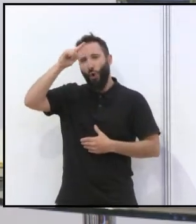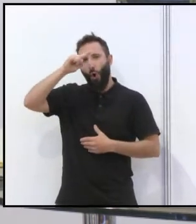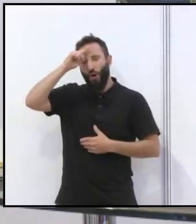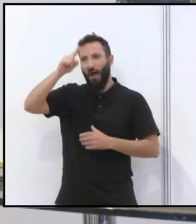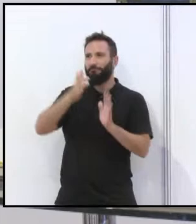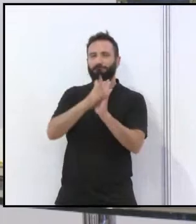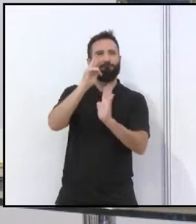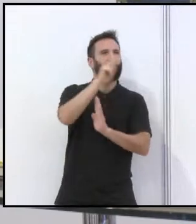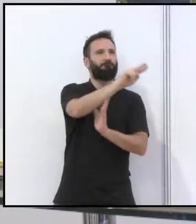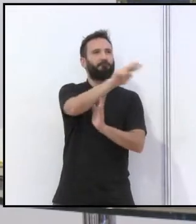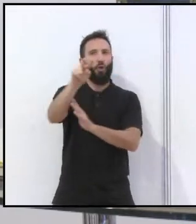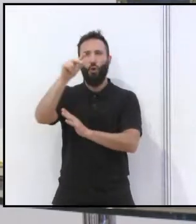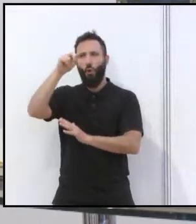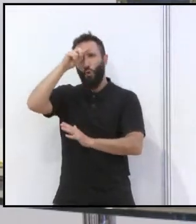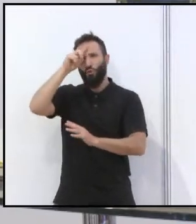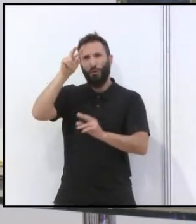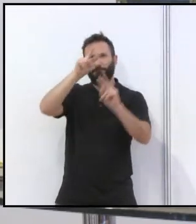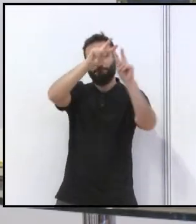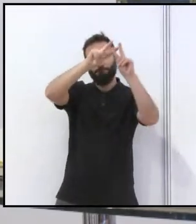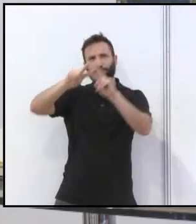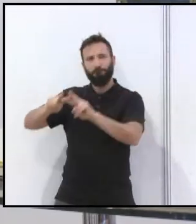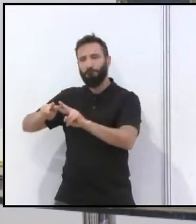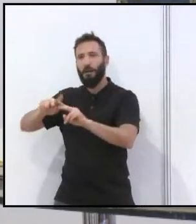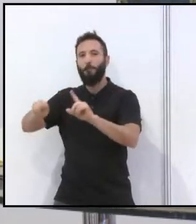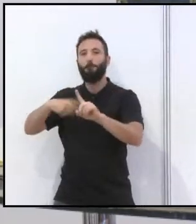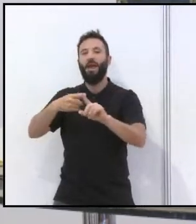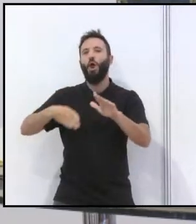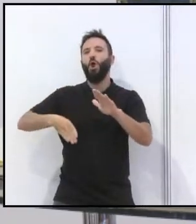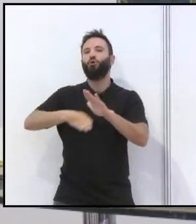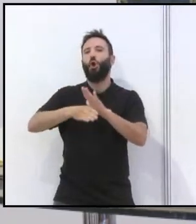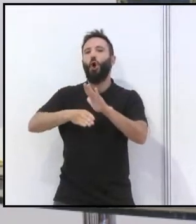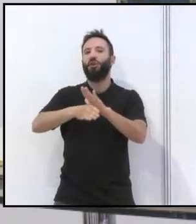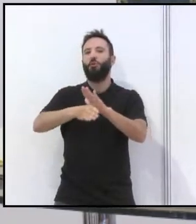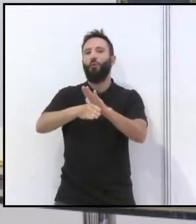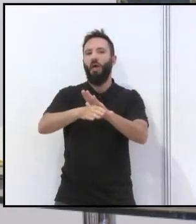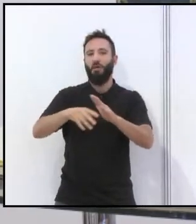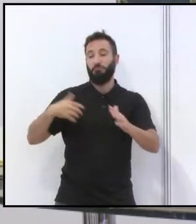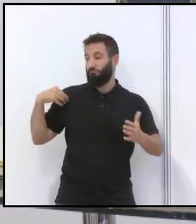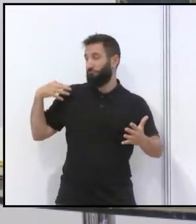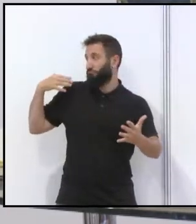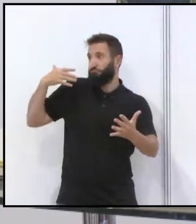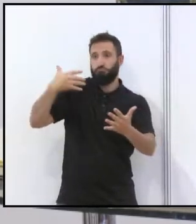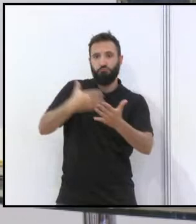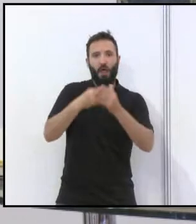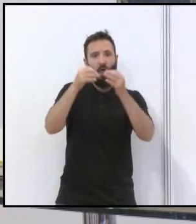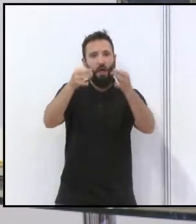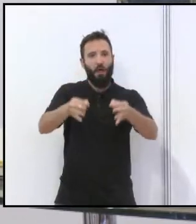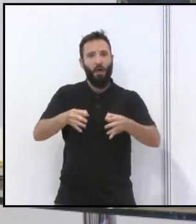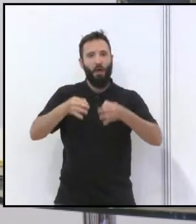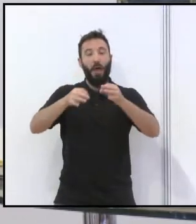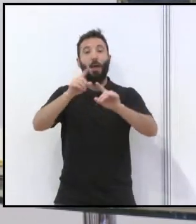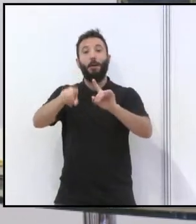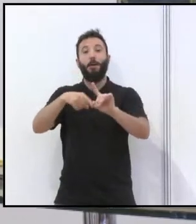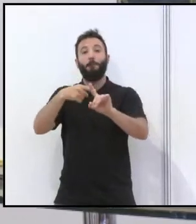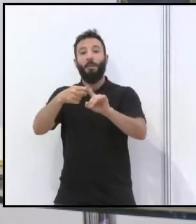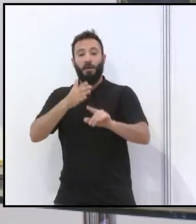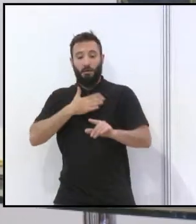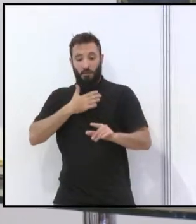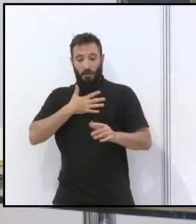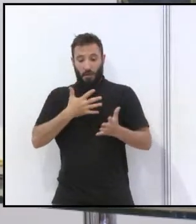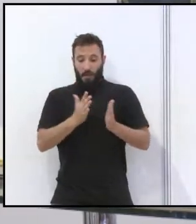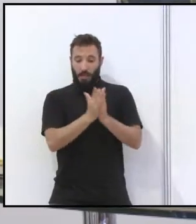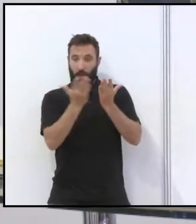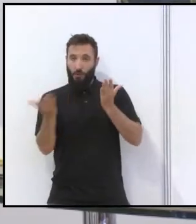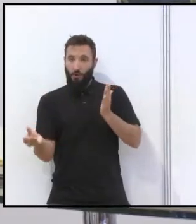ejercicio de continuidad, porque de alguna manera tomamos todo eso que se viene haciendo y lo llevamos nuevamente hacia nuestra obra y